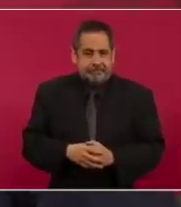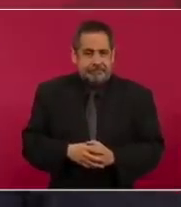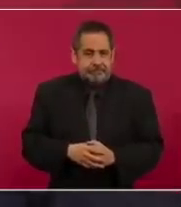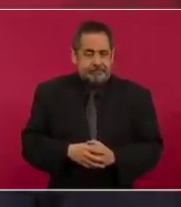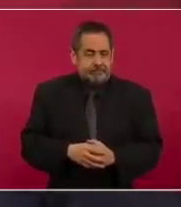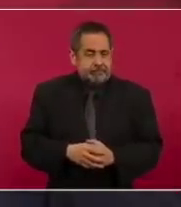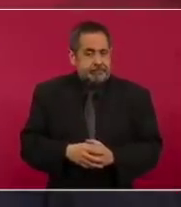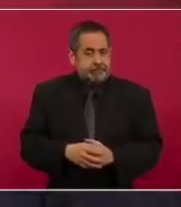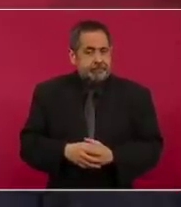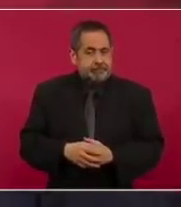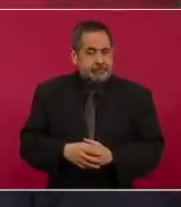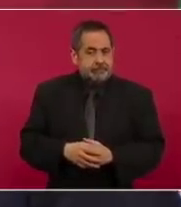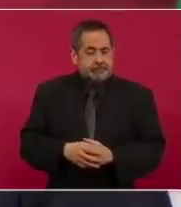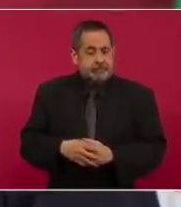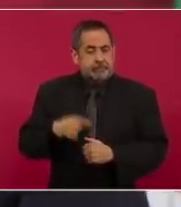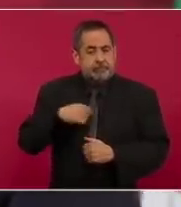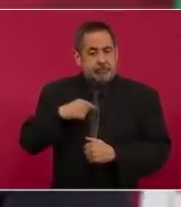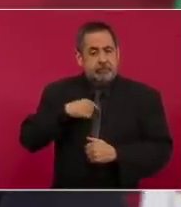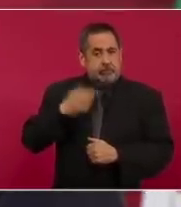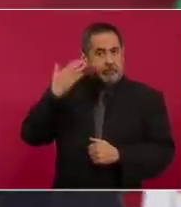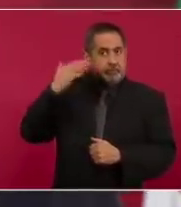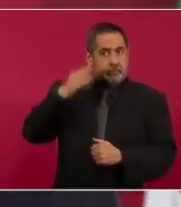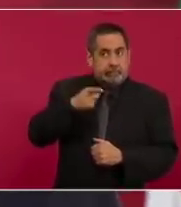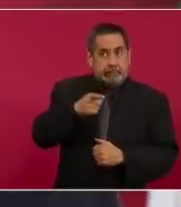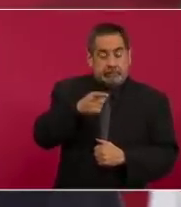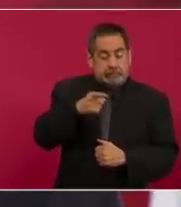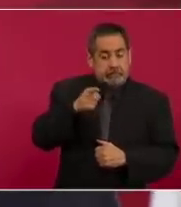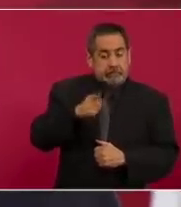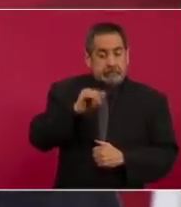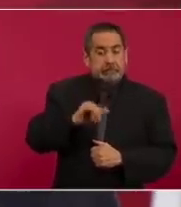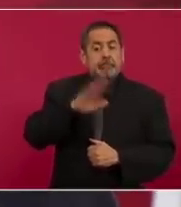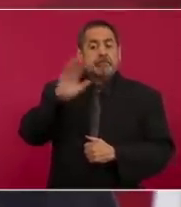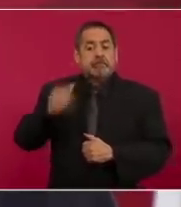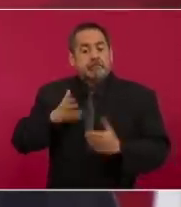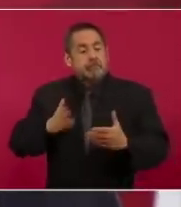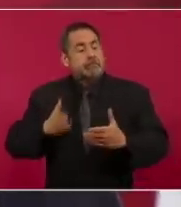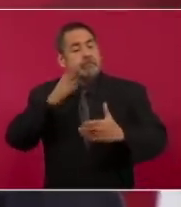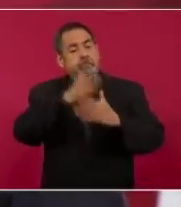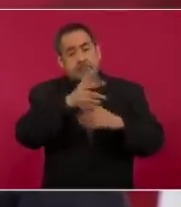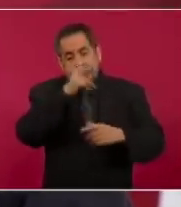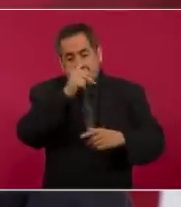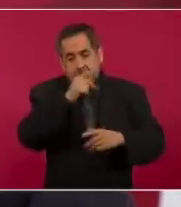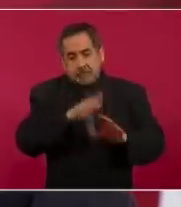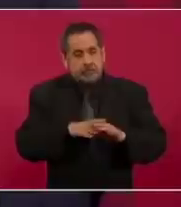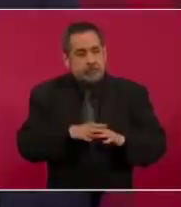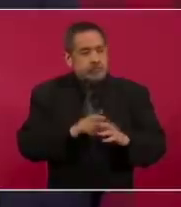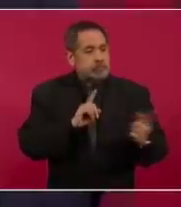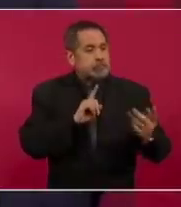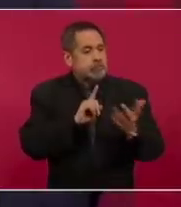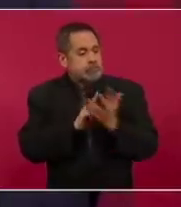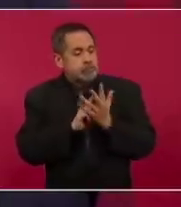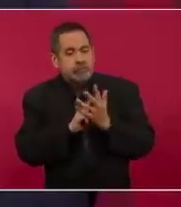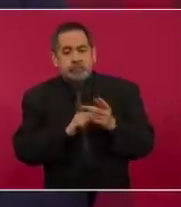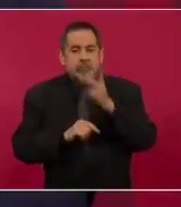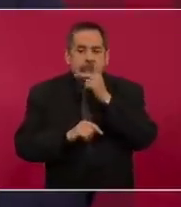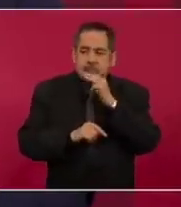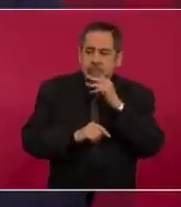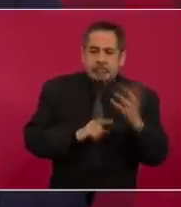Yo iba a Hermosillo y no se me acercaban los padres.